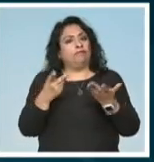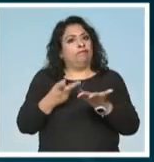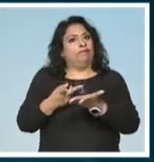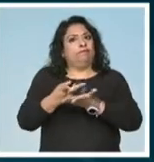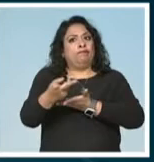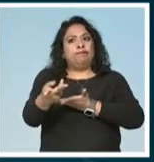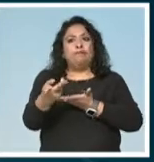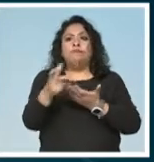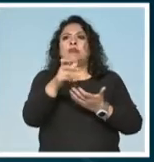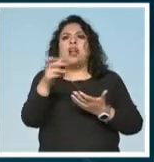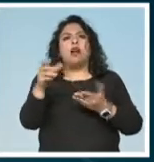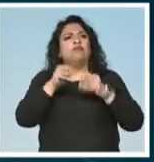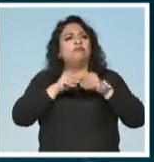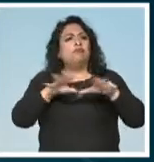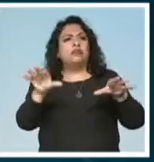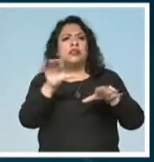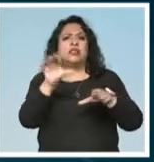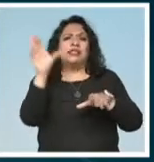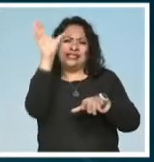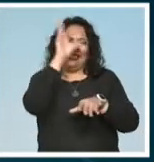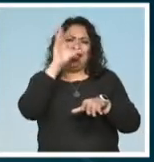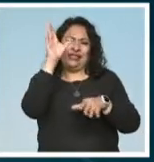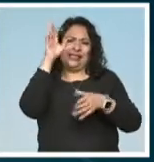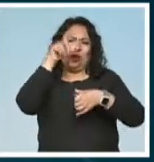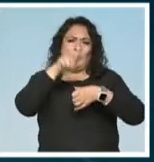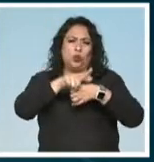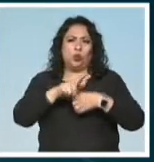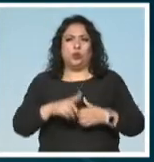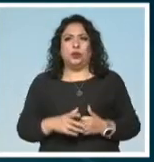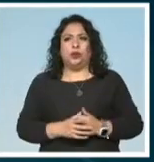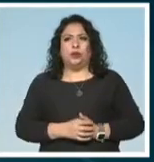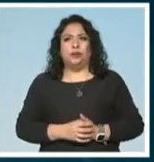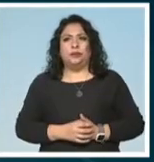Rafa, a la divulgación científica y cultural.